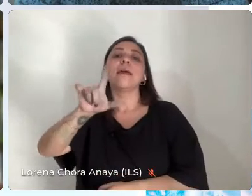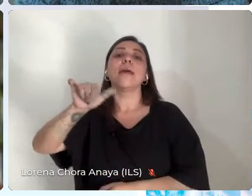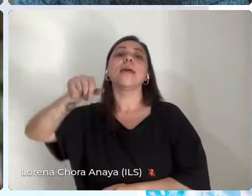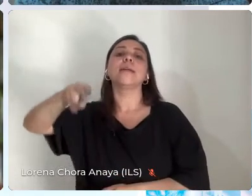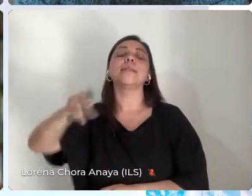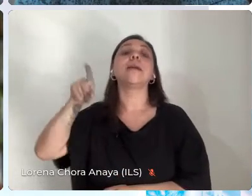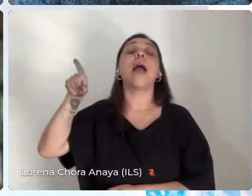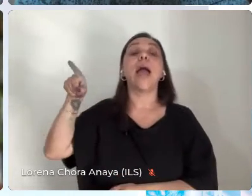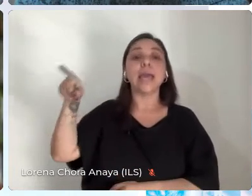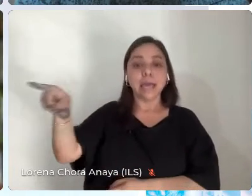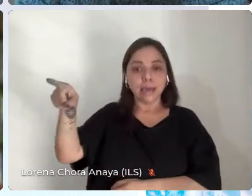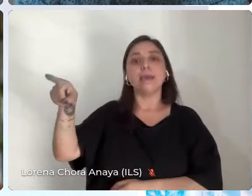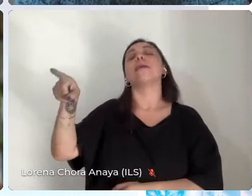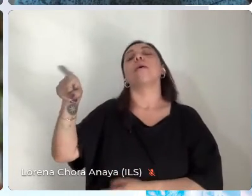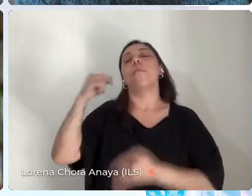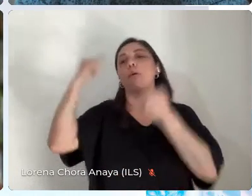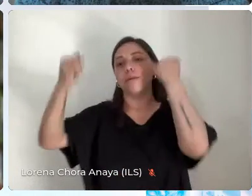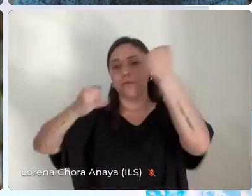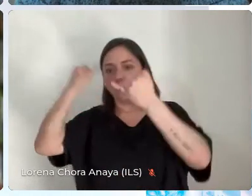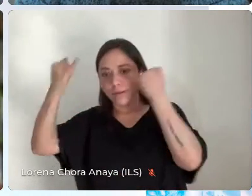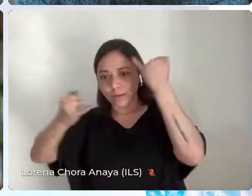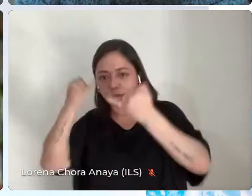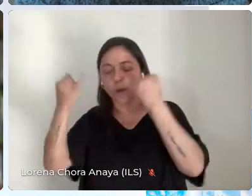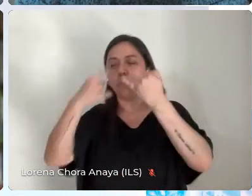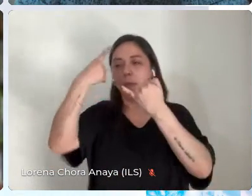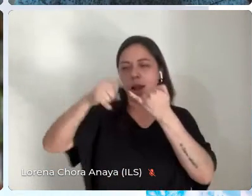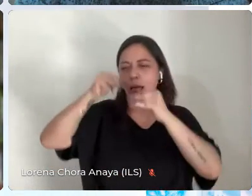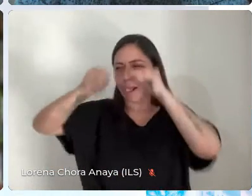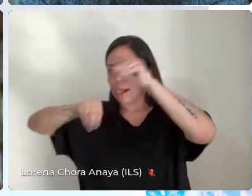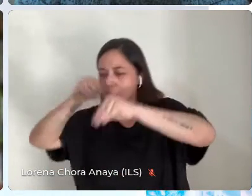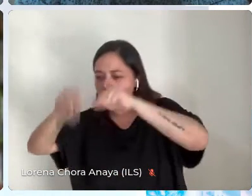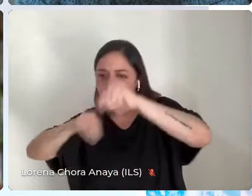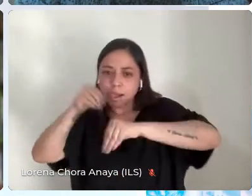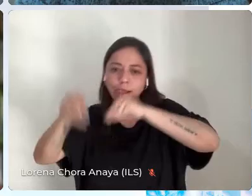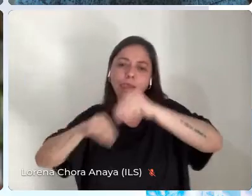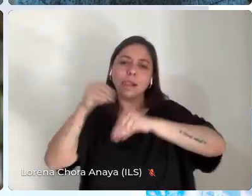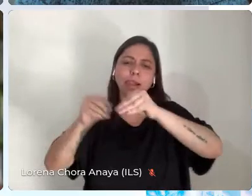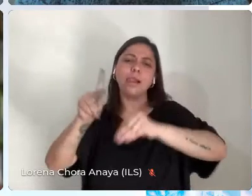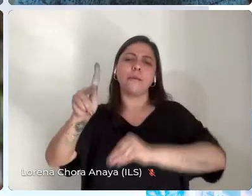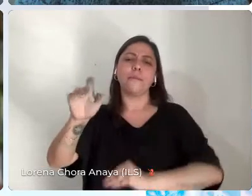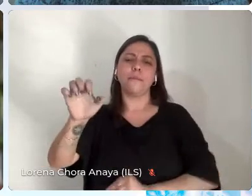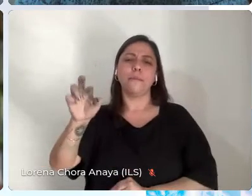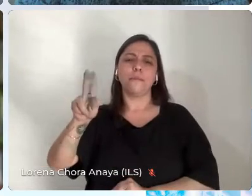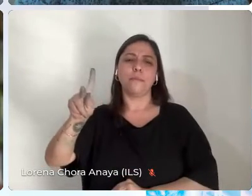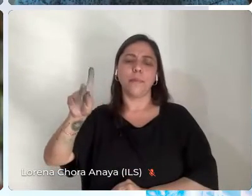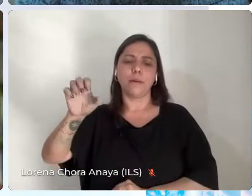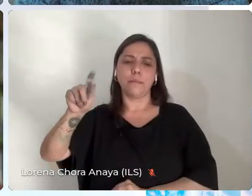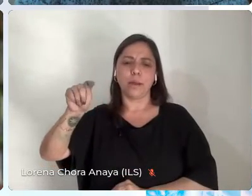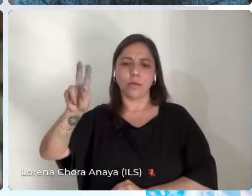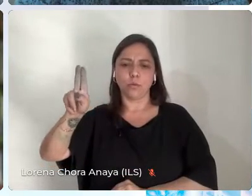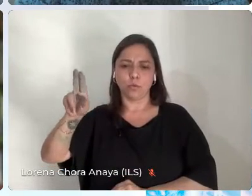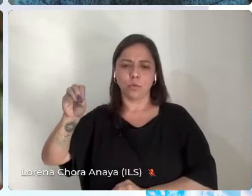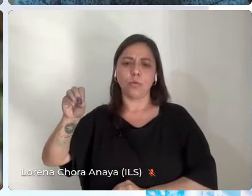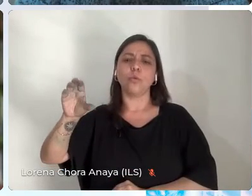Cultural y Creativo Perpetuo Socorro, entre otros. Juan, te doy la palabra.